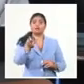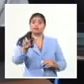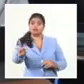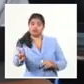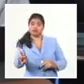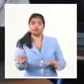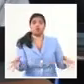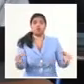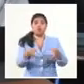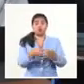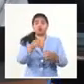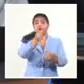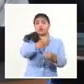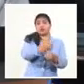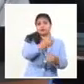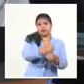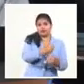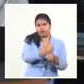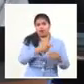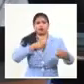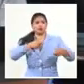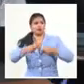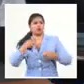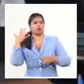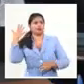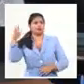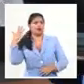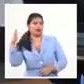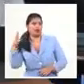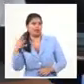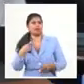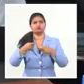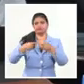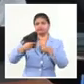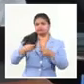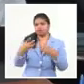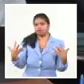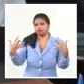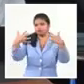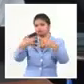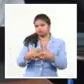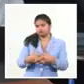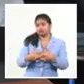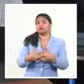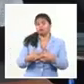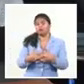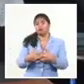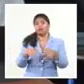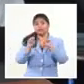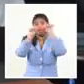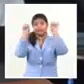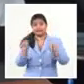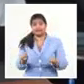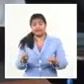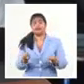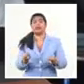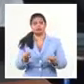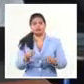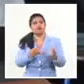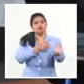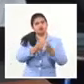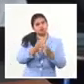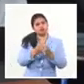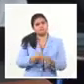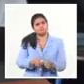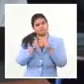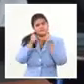trabajo en materia de inversiones, de mantenimiento, que le den la estabilidad al sistema, o sea, que robustezcan el sistema. Y un